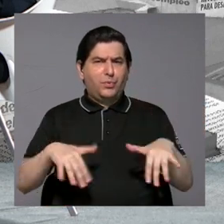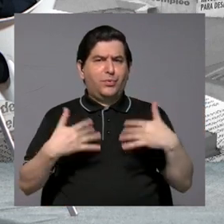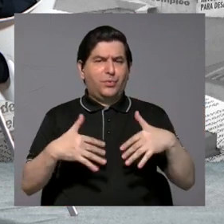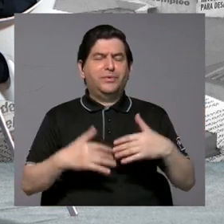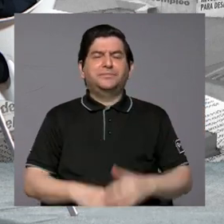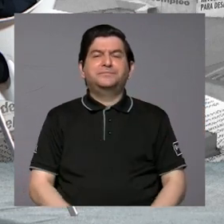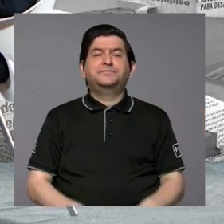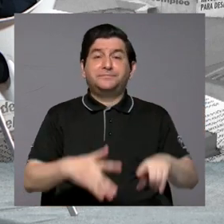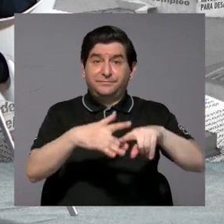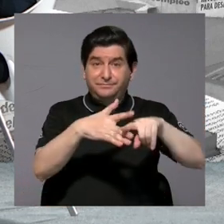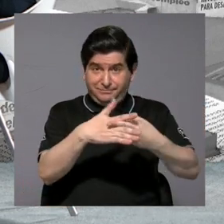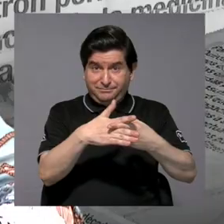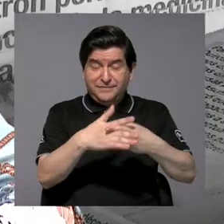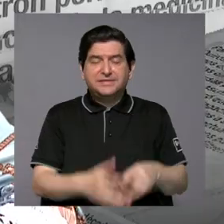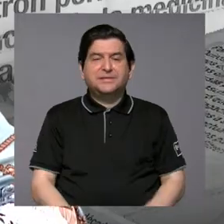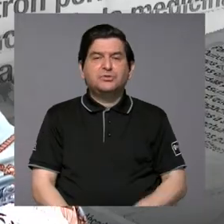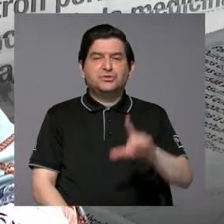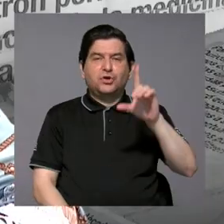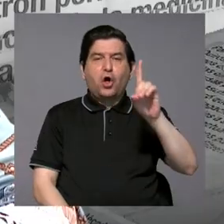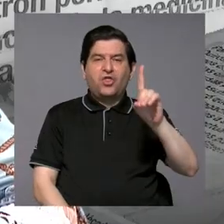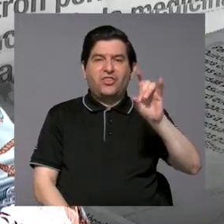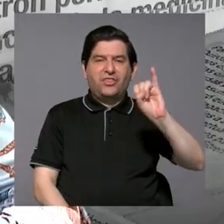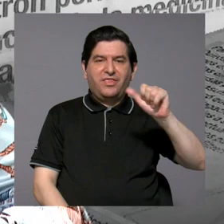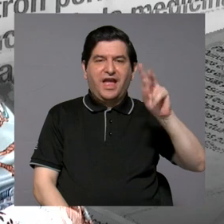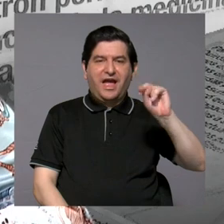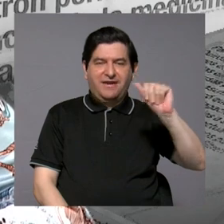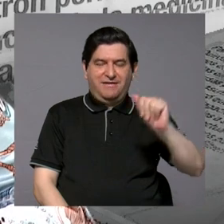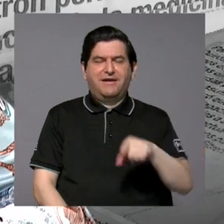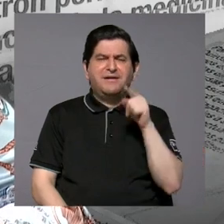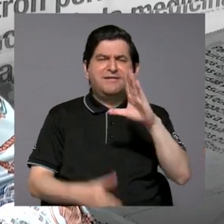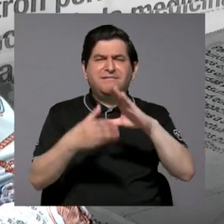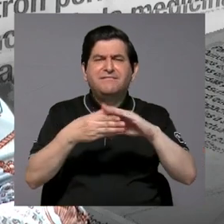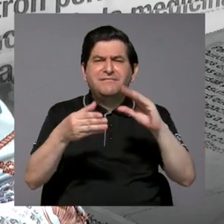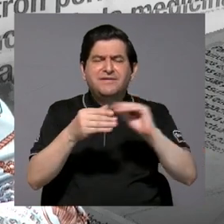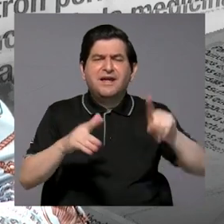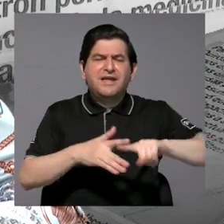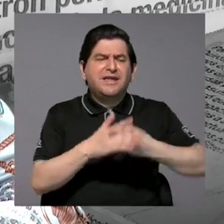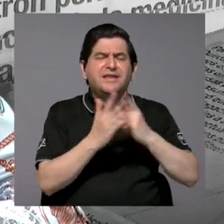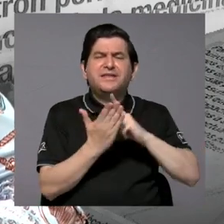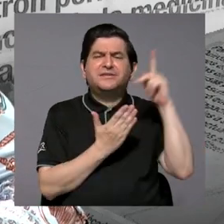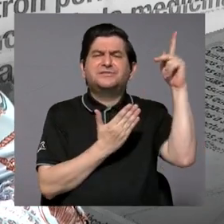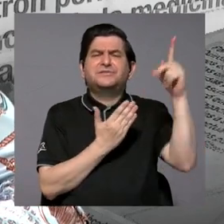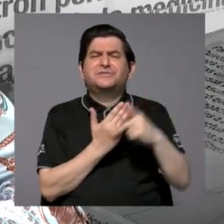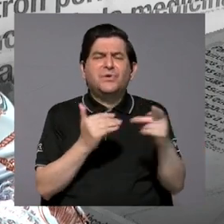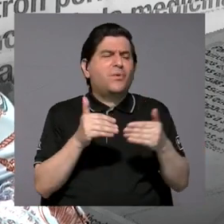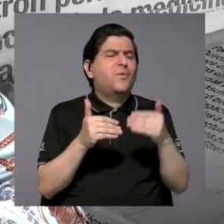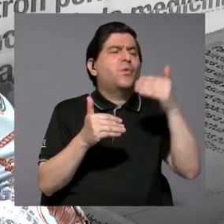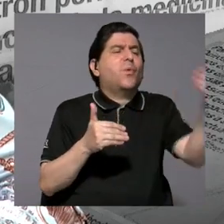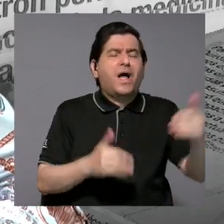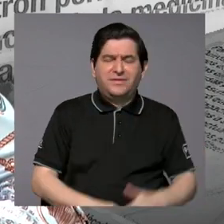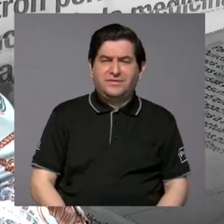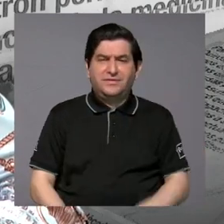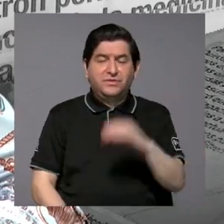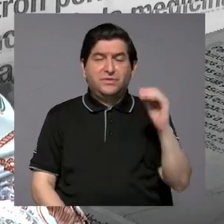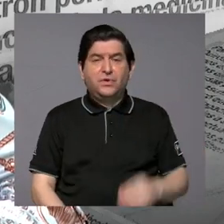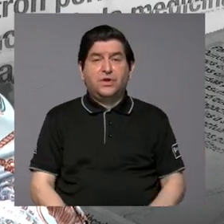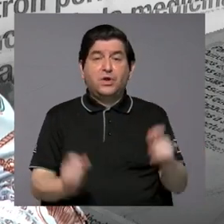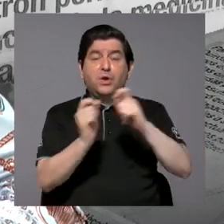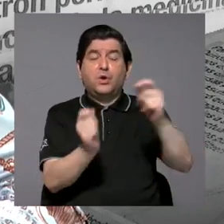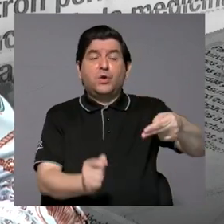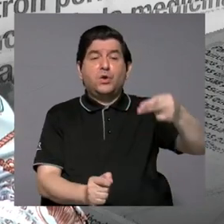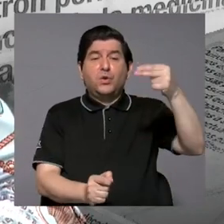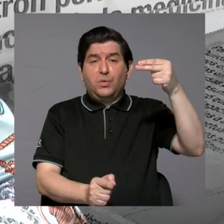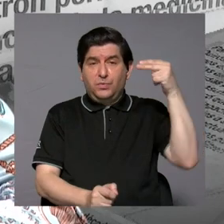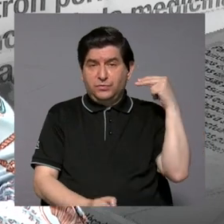bueno empecemos con Diana Diana cuéntenos usted Cuándo fue que nació ese programa y cuáles son los antecedentes Cómo